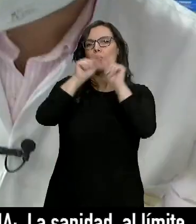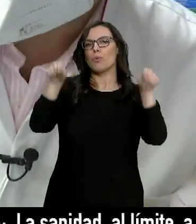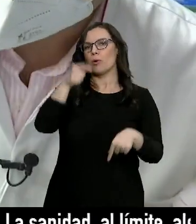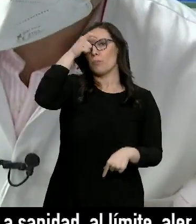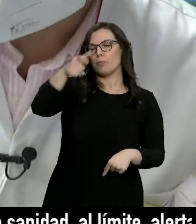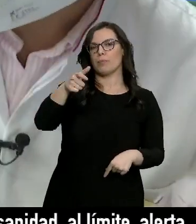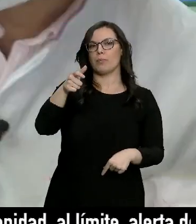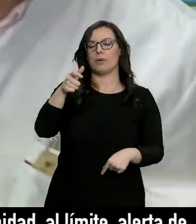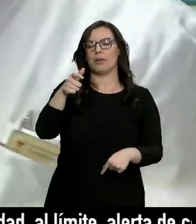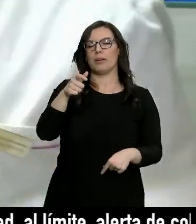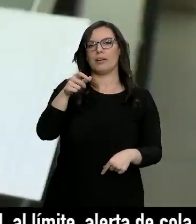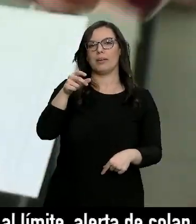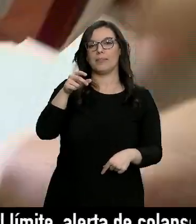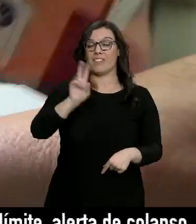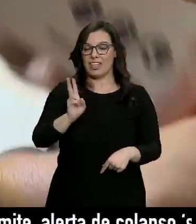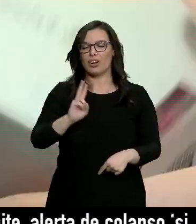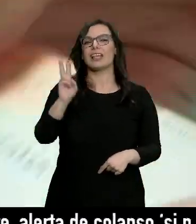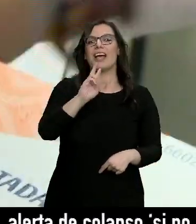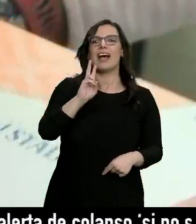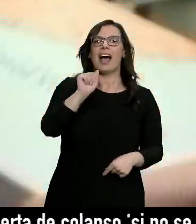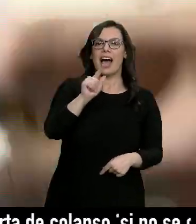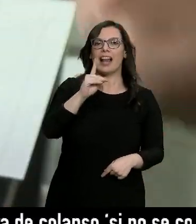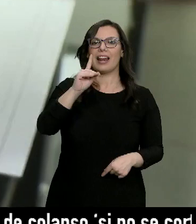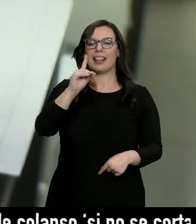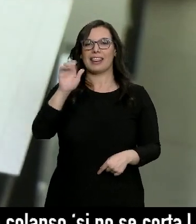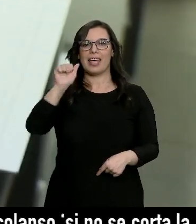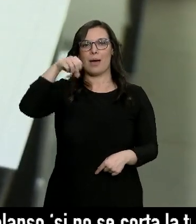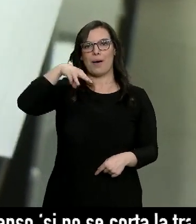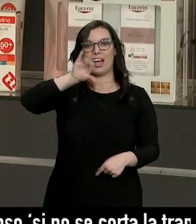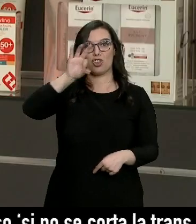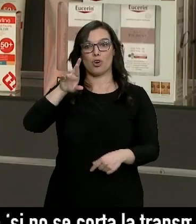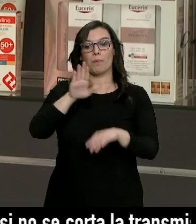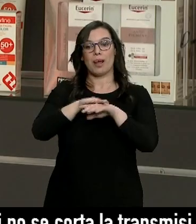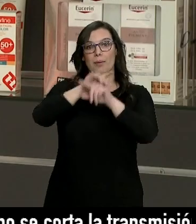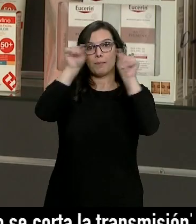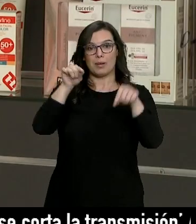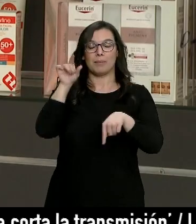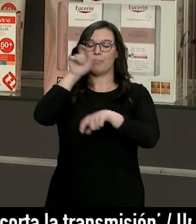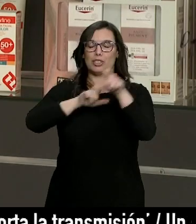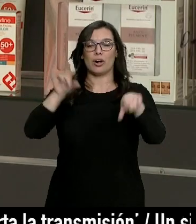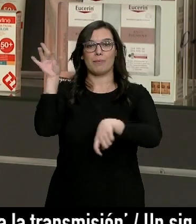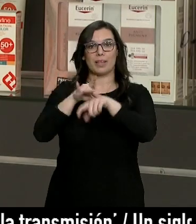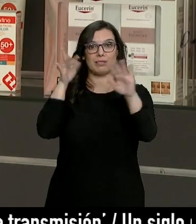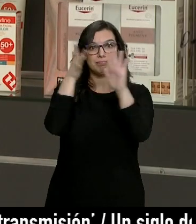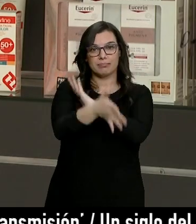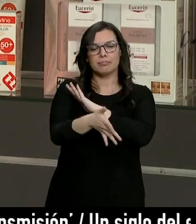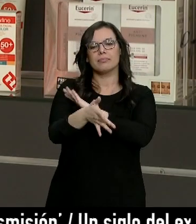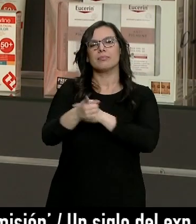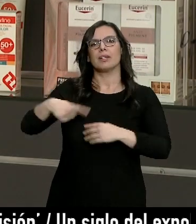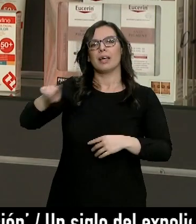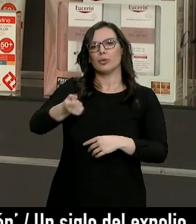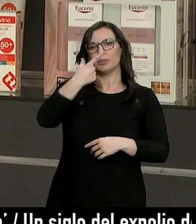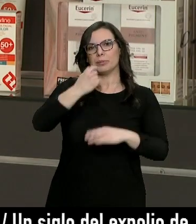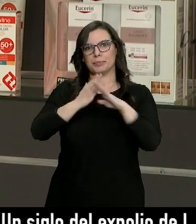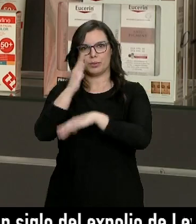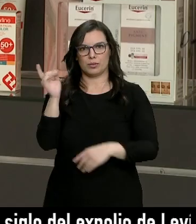Valladolid. Su principal objetivo es que los pacientes crónicos no interrumpan el tratamiento. De la diabetes, pues pacientes que